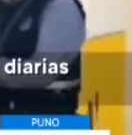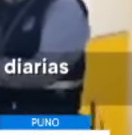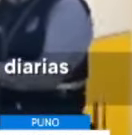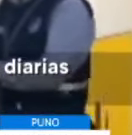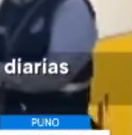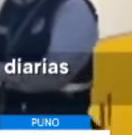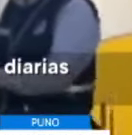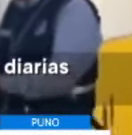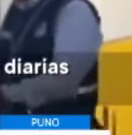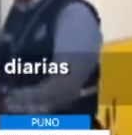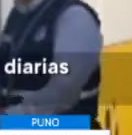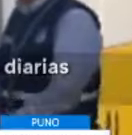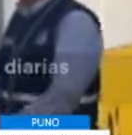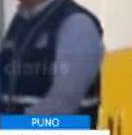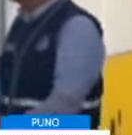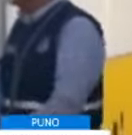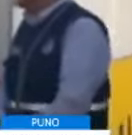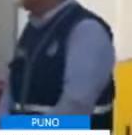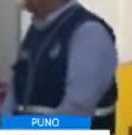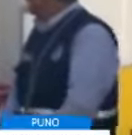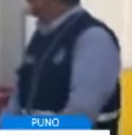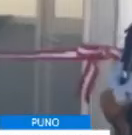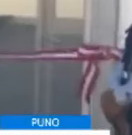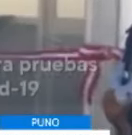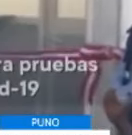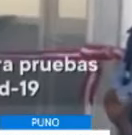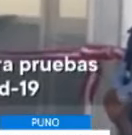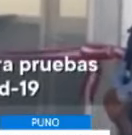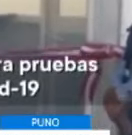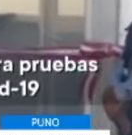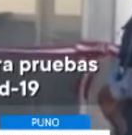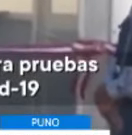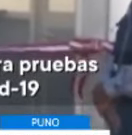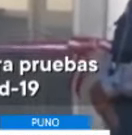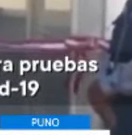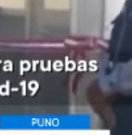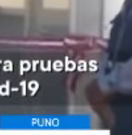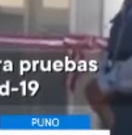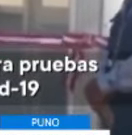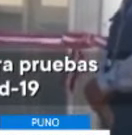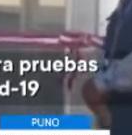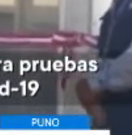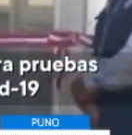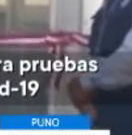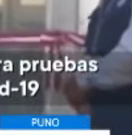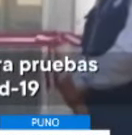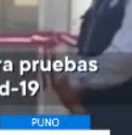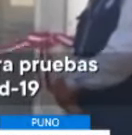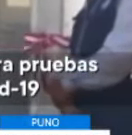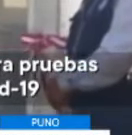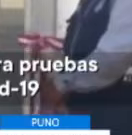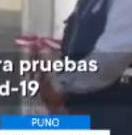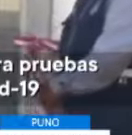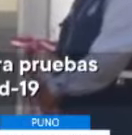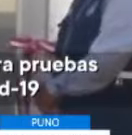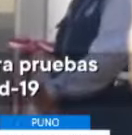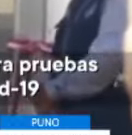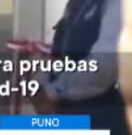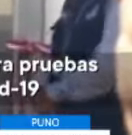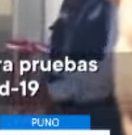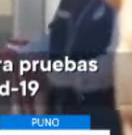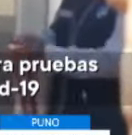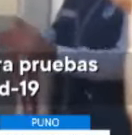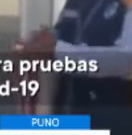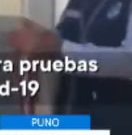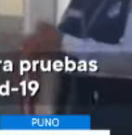Sapuroja, Kimsatuka Hakena Katha. Pakaltuka Hakena Karua y Atata Parakine. Laboratorio Ukaba Sutiriwa,